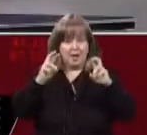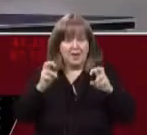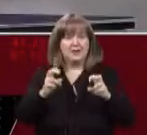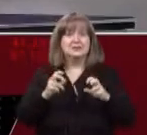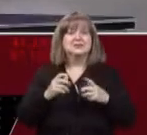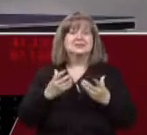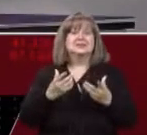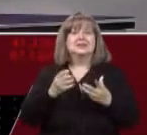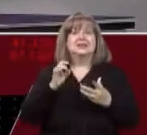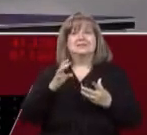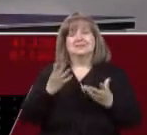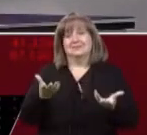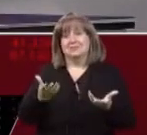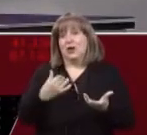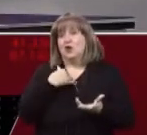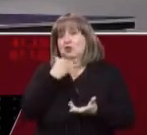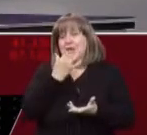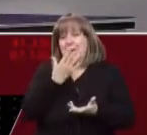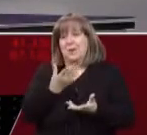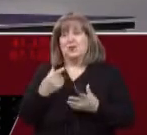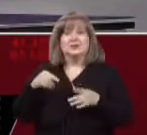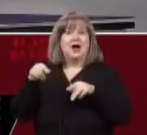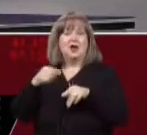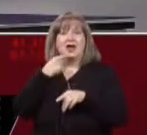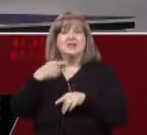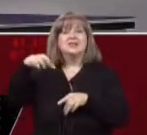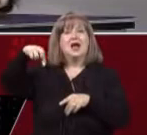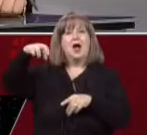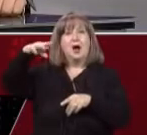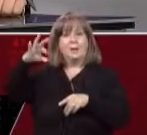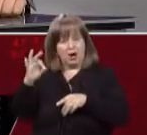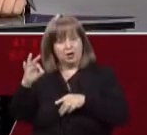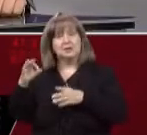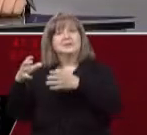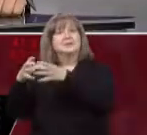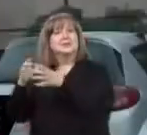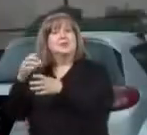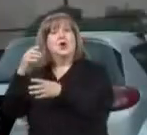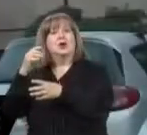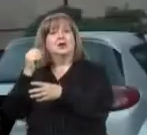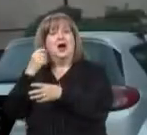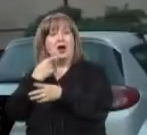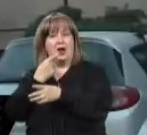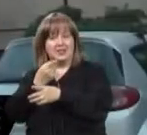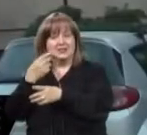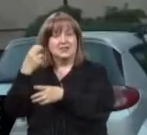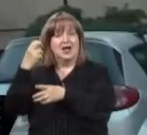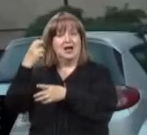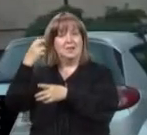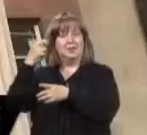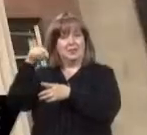Y Pablo, lo decías recién, no se sabe qué va a hacer el PRO. Está del otro lado Omar De Marchi, el diputado nacional y referente del PRO a